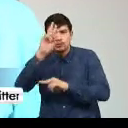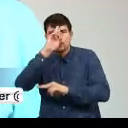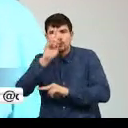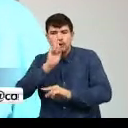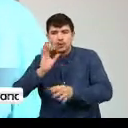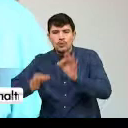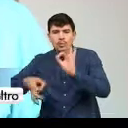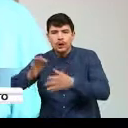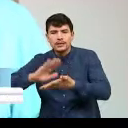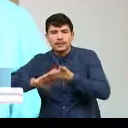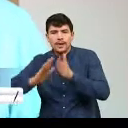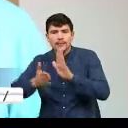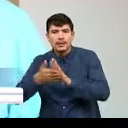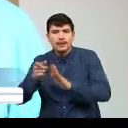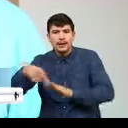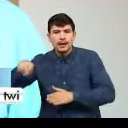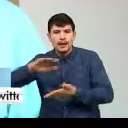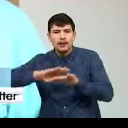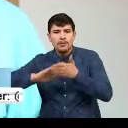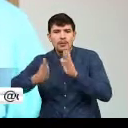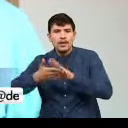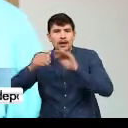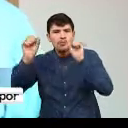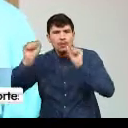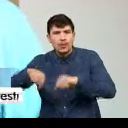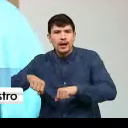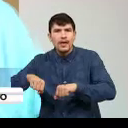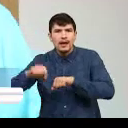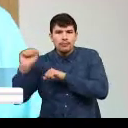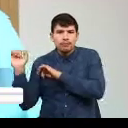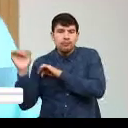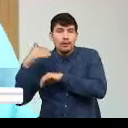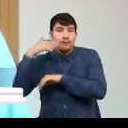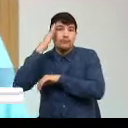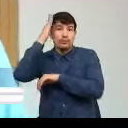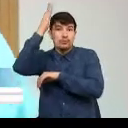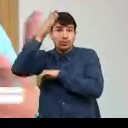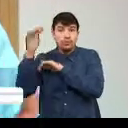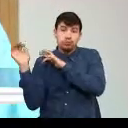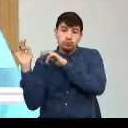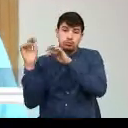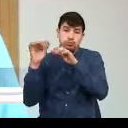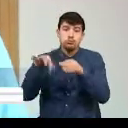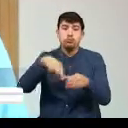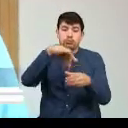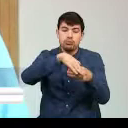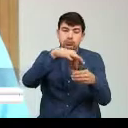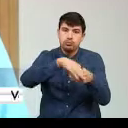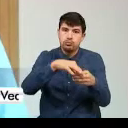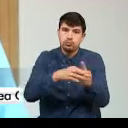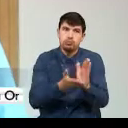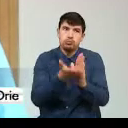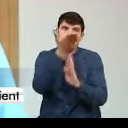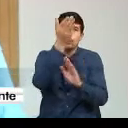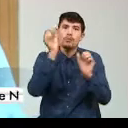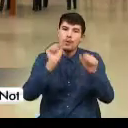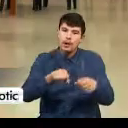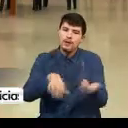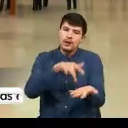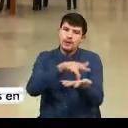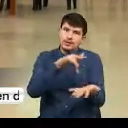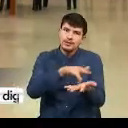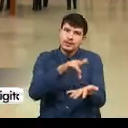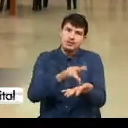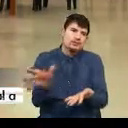forma que el potencial de los electores dispuestos a votar en este tipo de elecciones pues suba y tengamos una participación